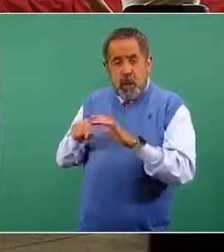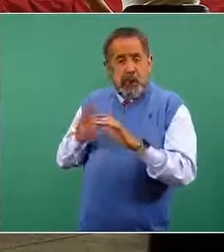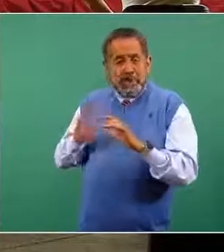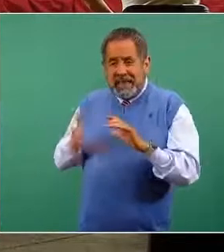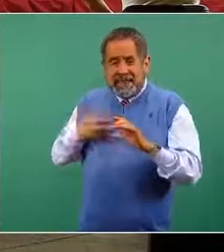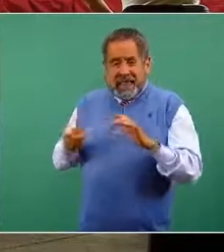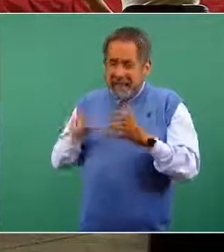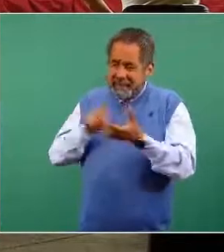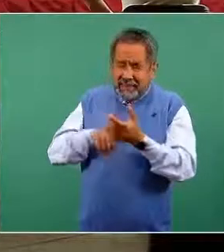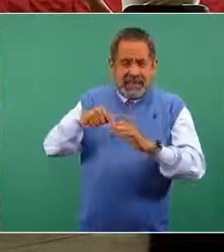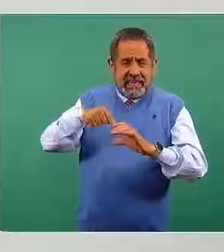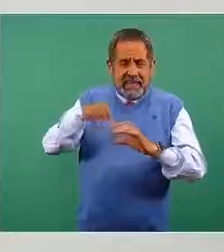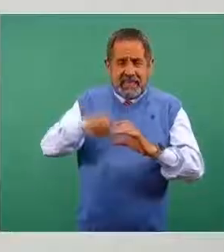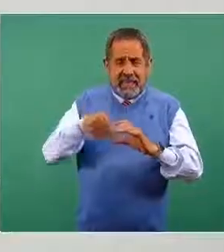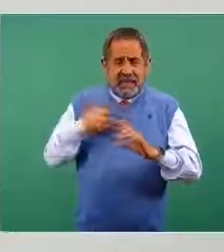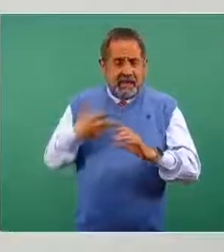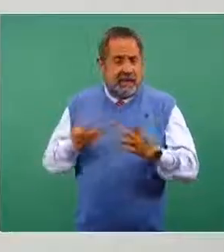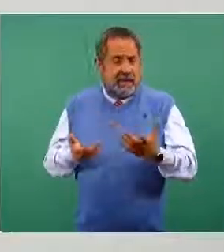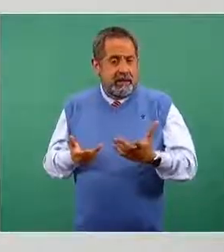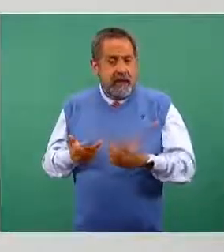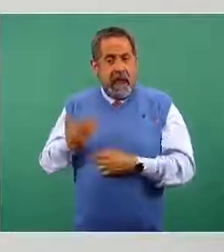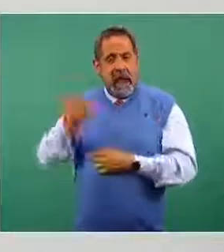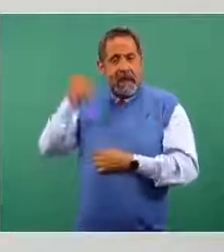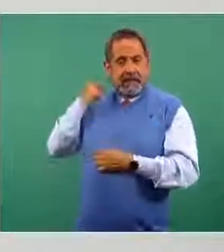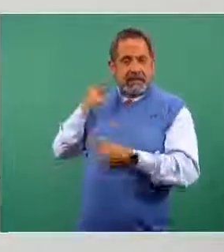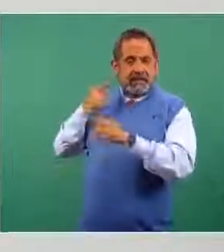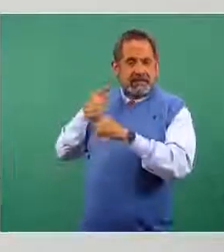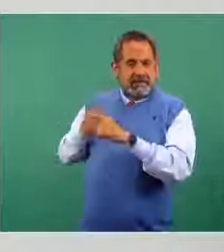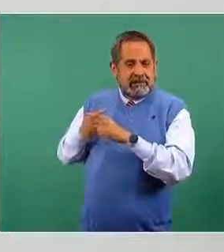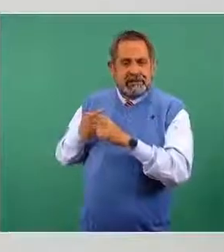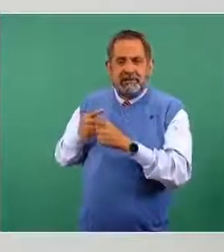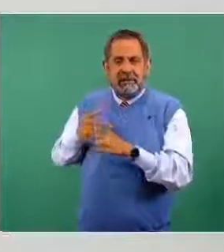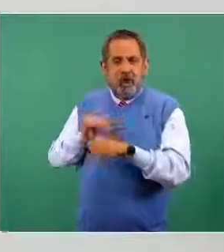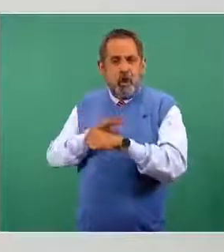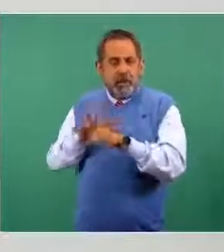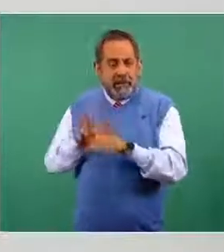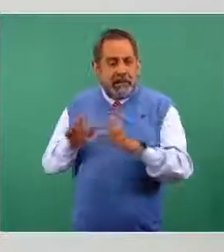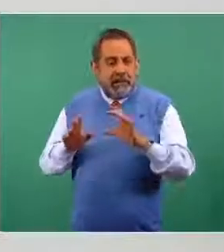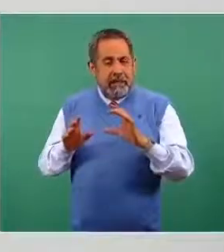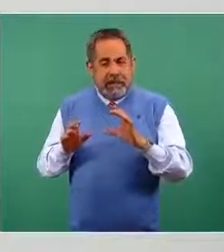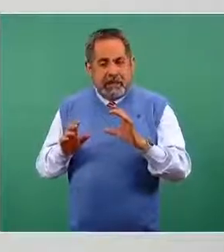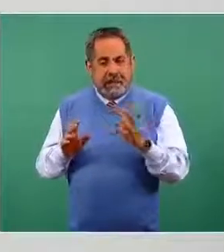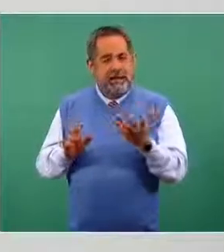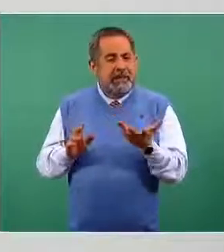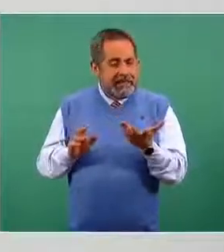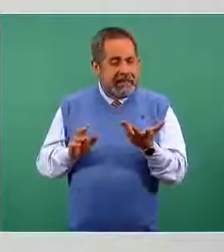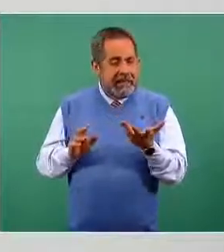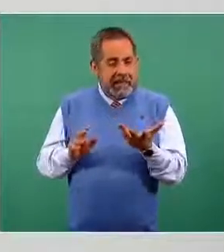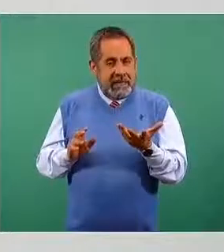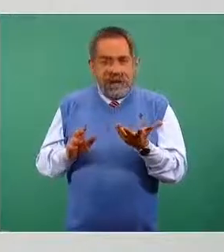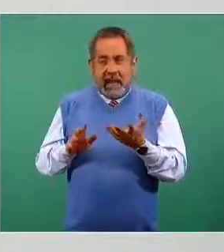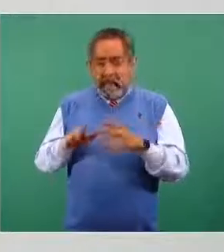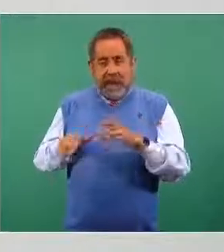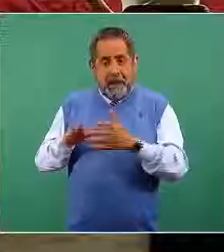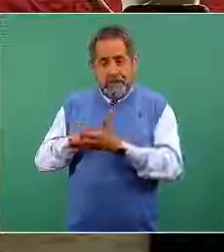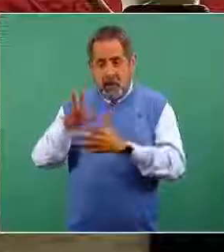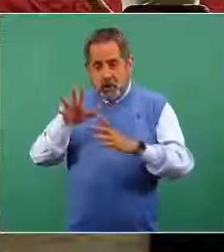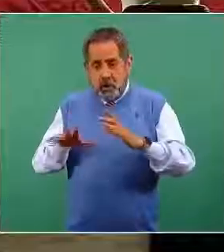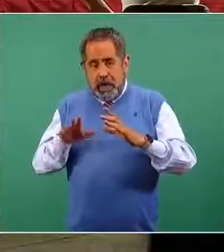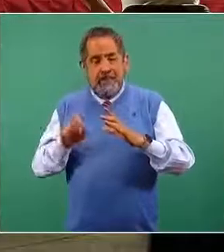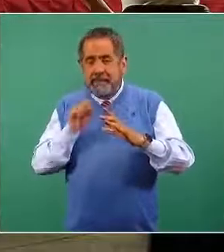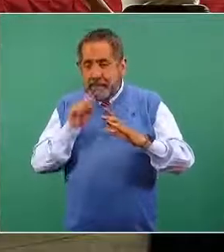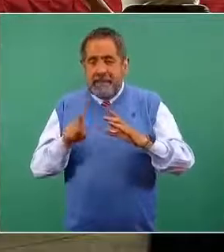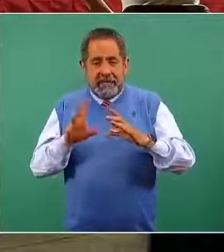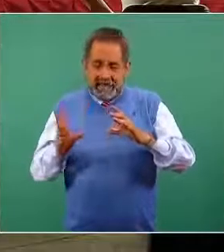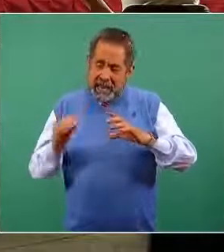mortalidad, con los que ya tienen confirmación por COVID que presentamos en las noches. Este grupo, la gran mayoría de ellos